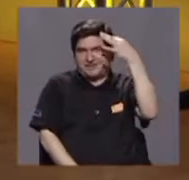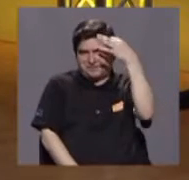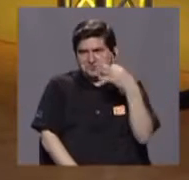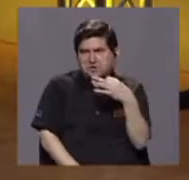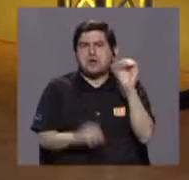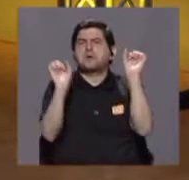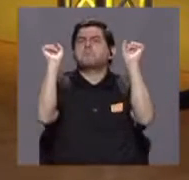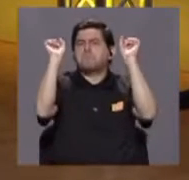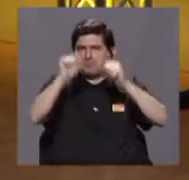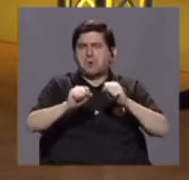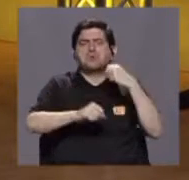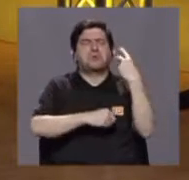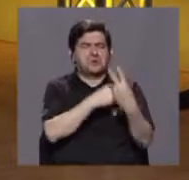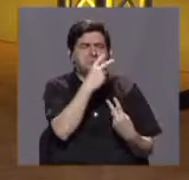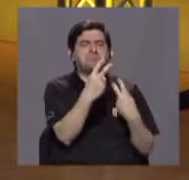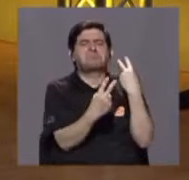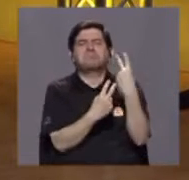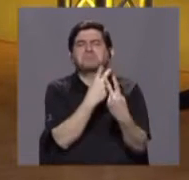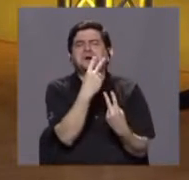aún podríamos visitar